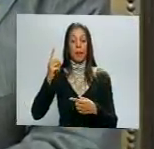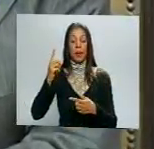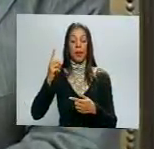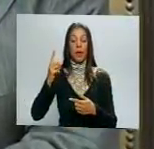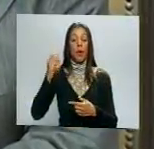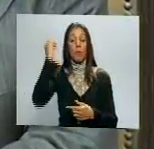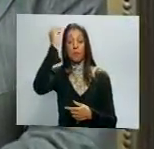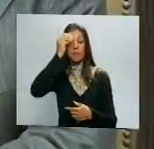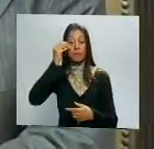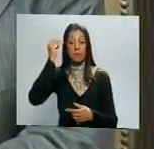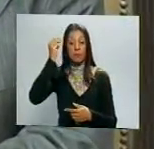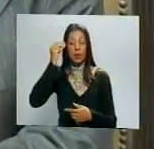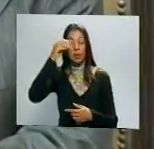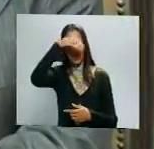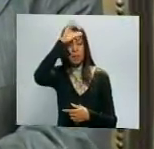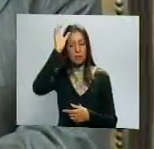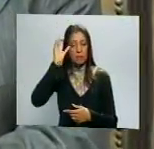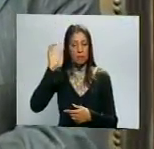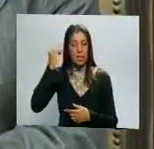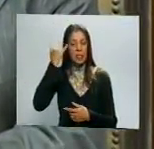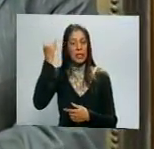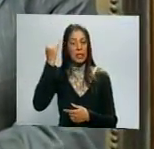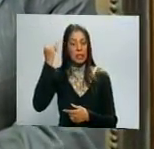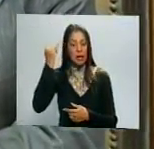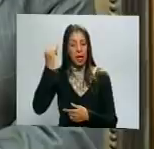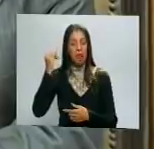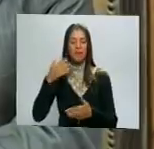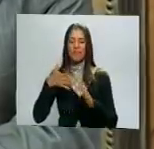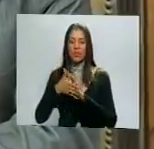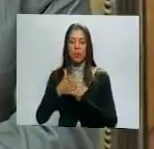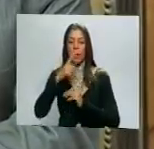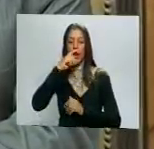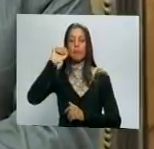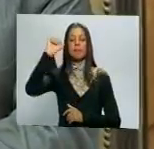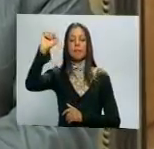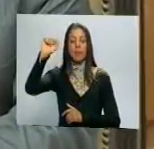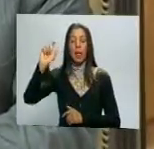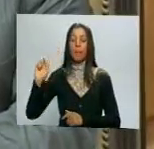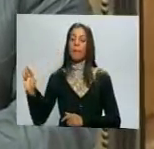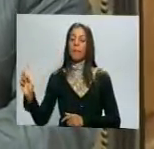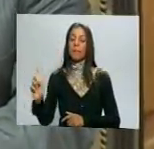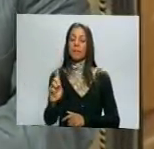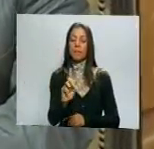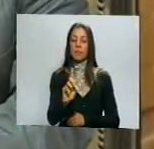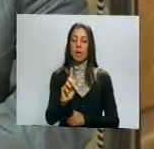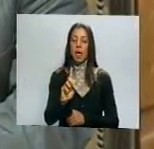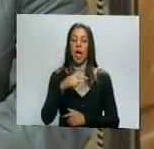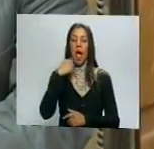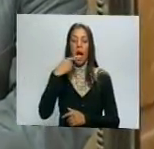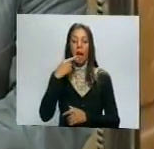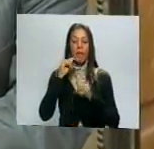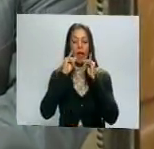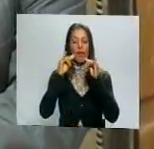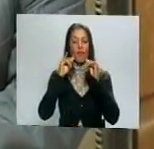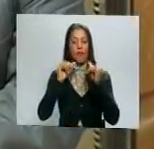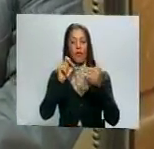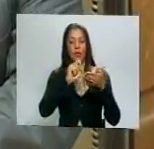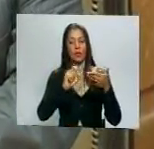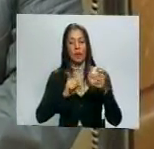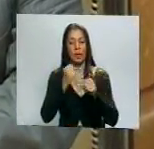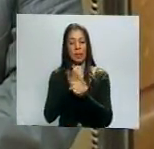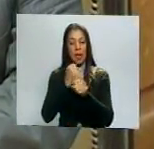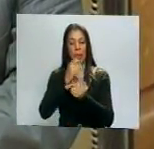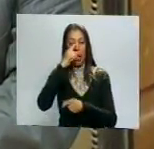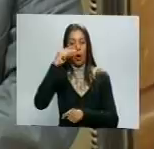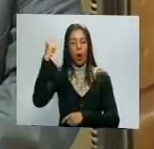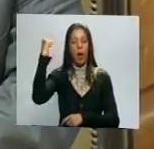de la constituyente Cilia Flores para la presentación del mensaje anual del presidente de la República Bolivariana de